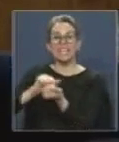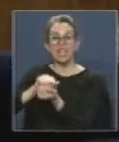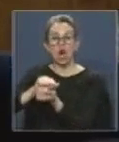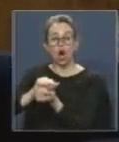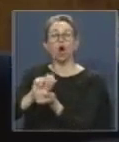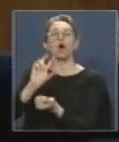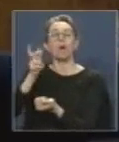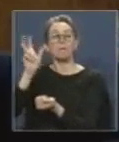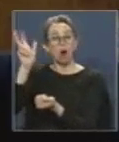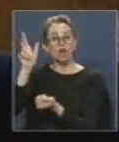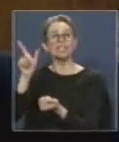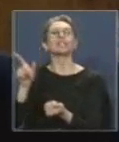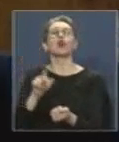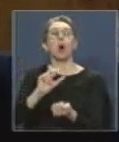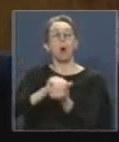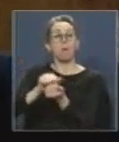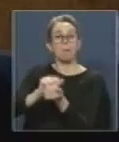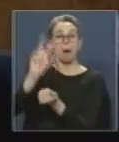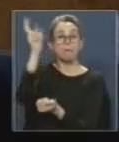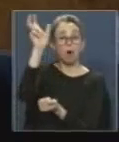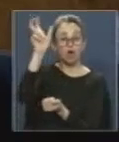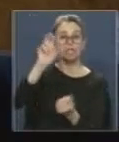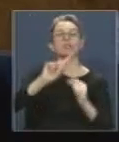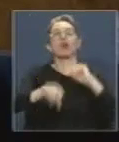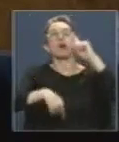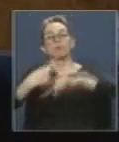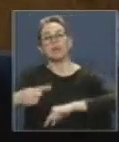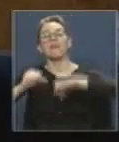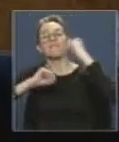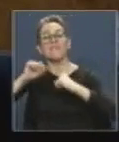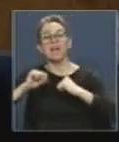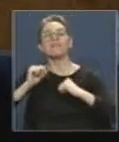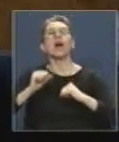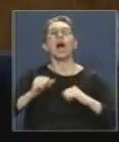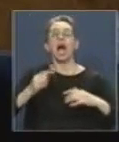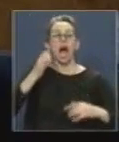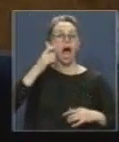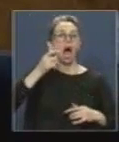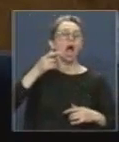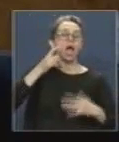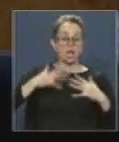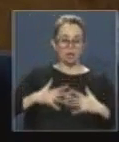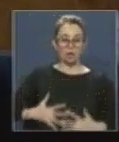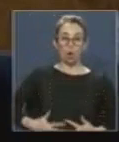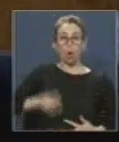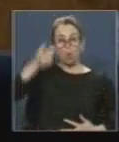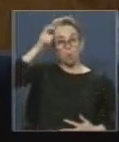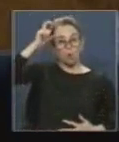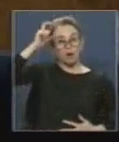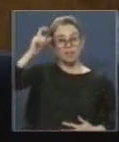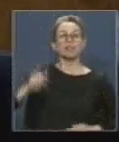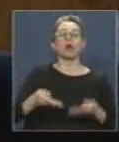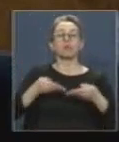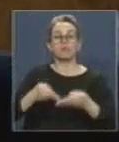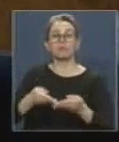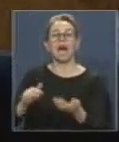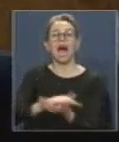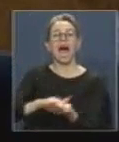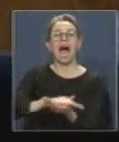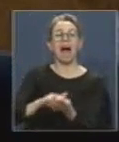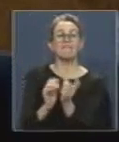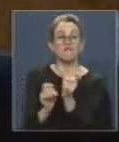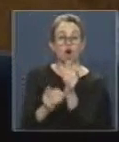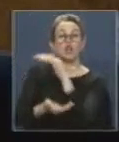a las molinerías siguen la industria de la curtiembre la jabonería la tonelería la actividad naviera era también muy